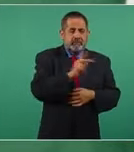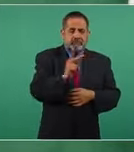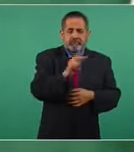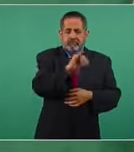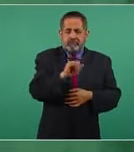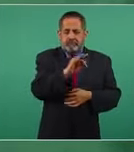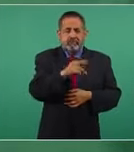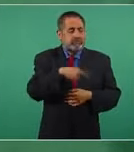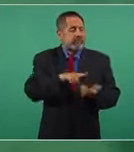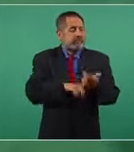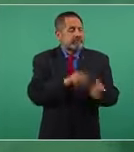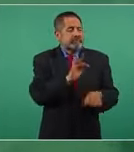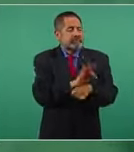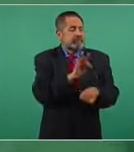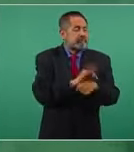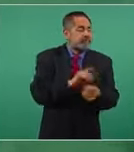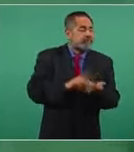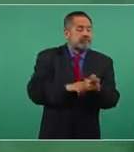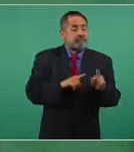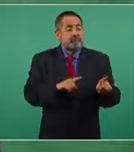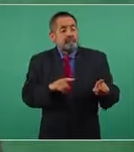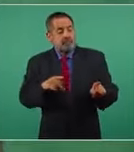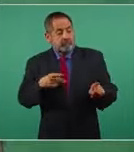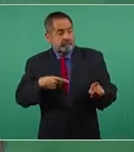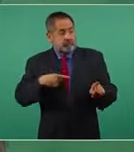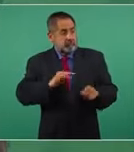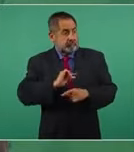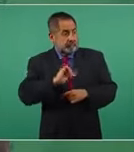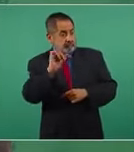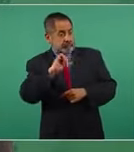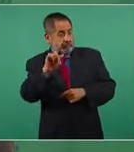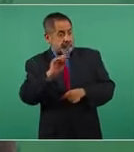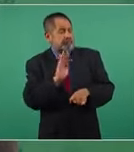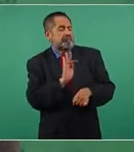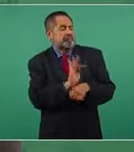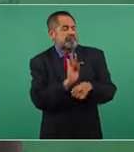que protege y que ampara solo a las élites,